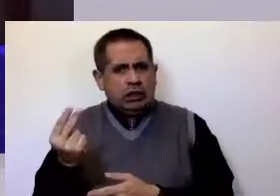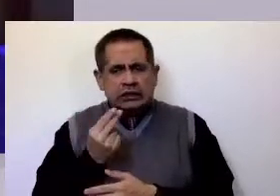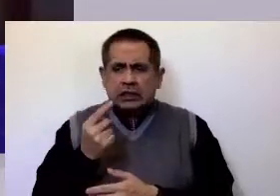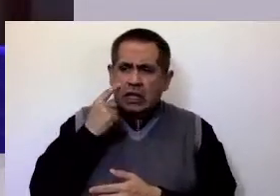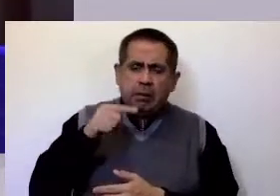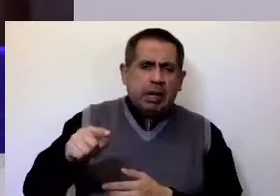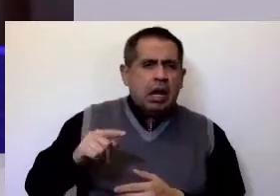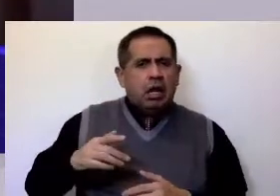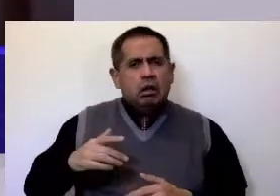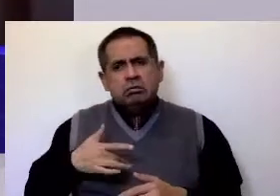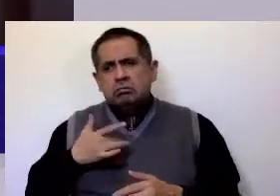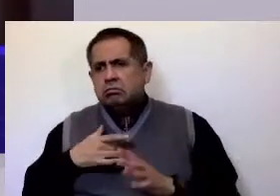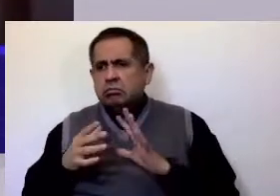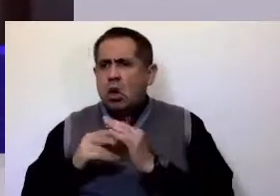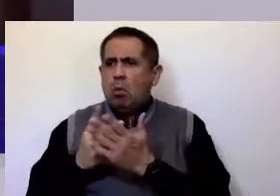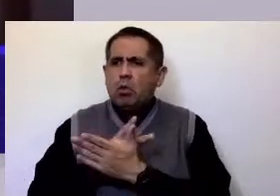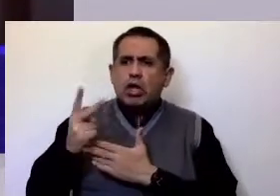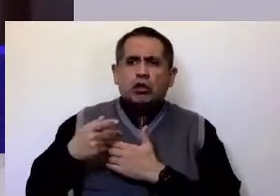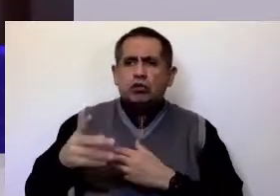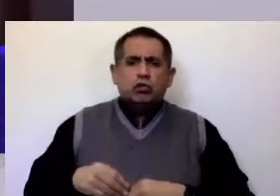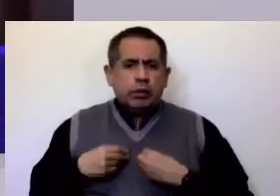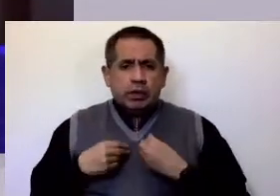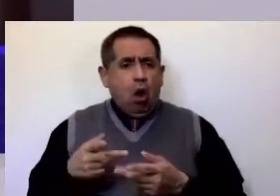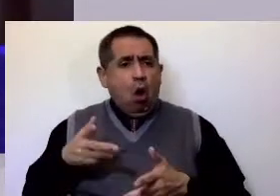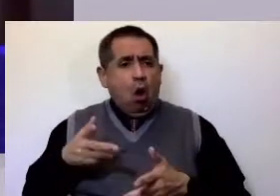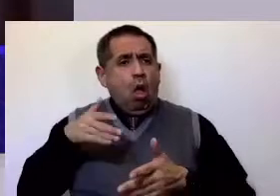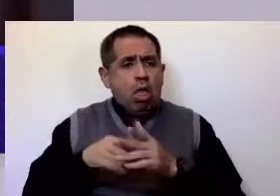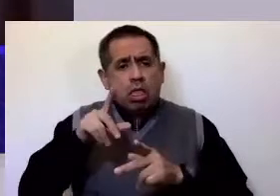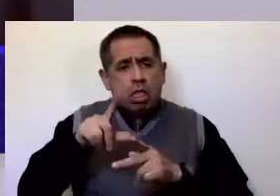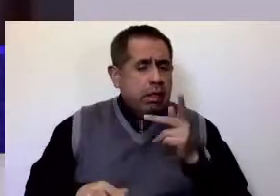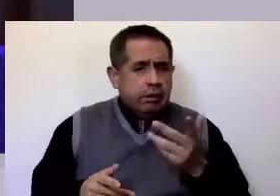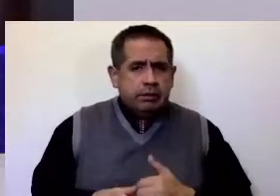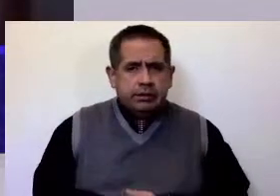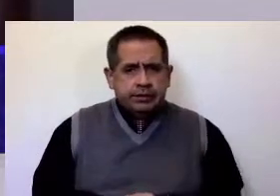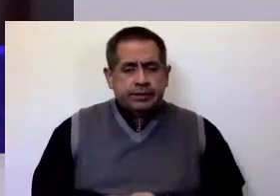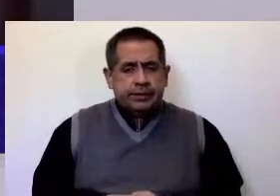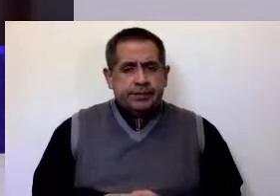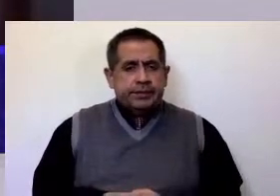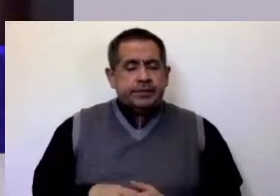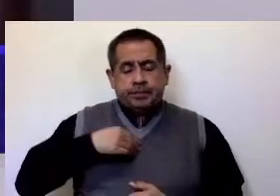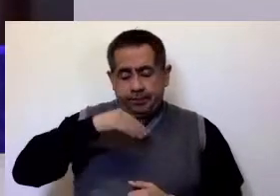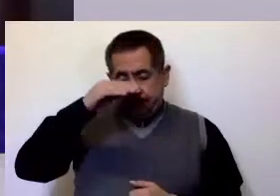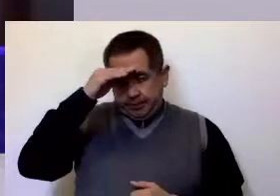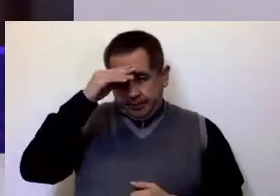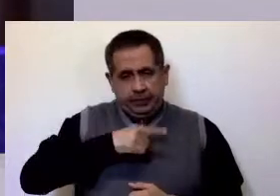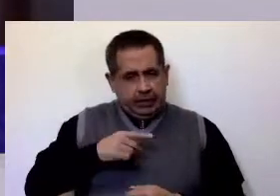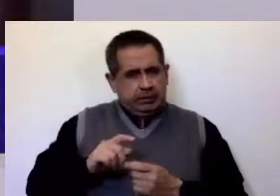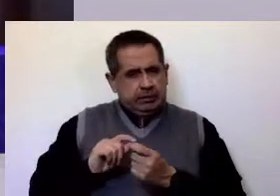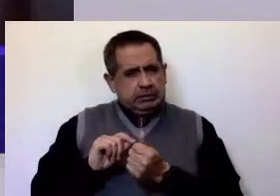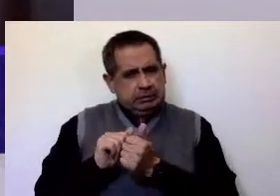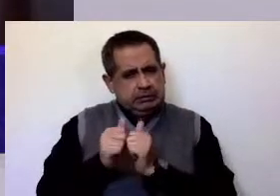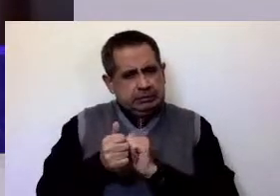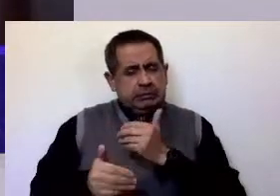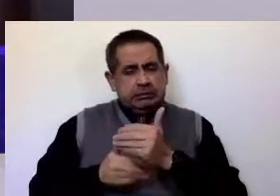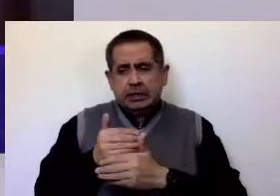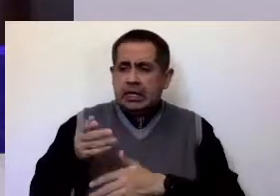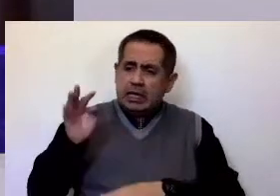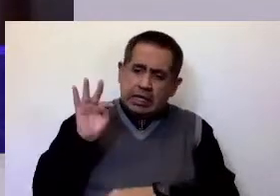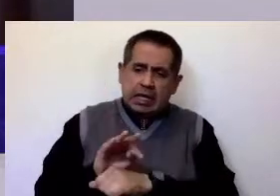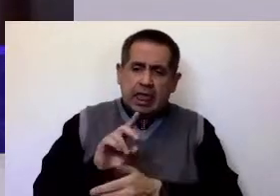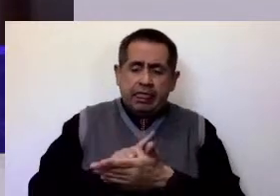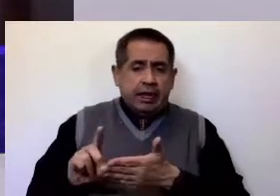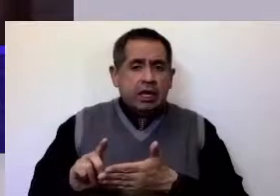un proyecto de vida segundo el deber de alcanzar progresivamente la protección del derecho al